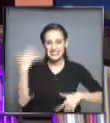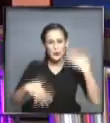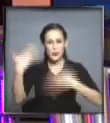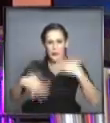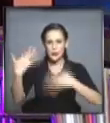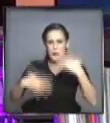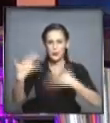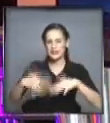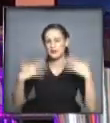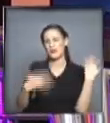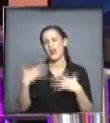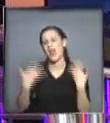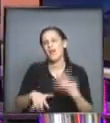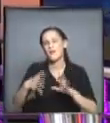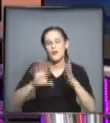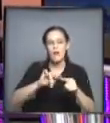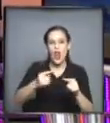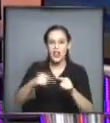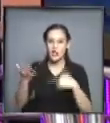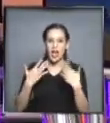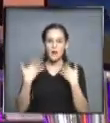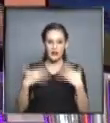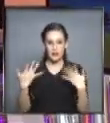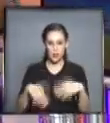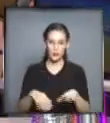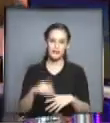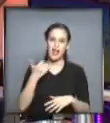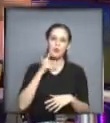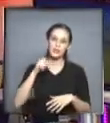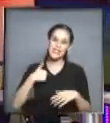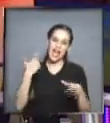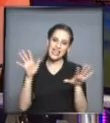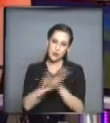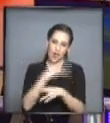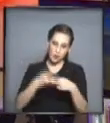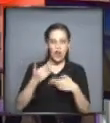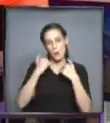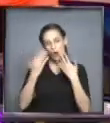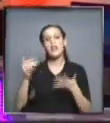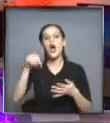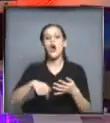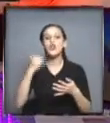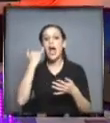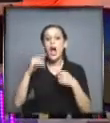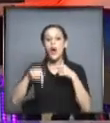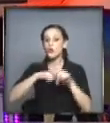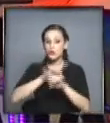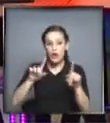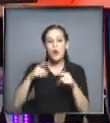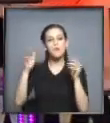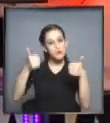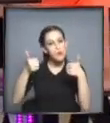con las manos ciertos códigos políticos. Muy bien. Pero esto va a ser de no vamos a terminarlo hoy. Está